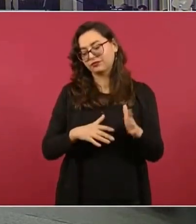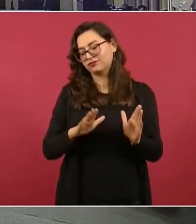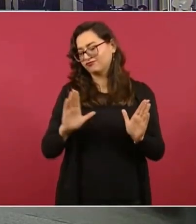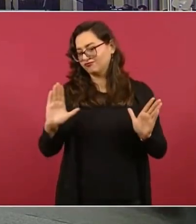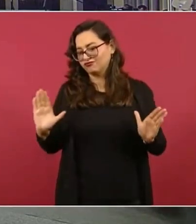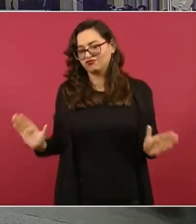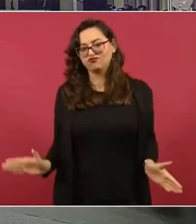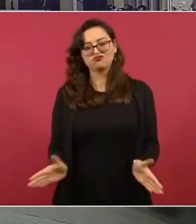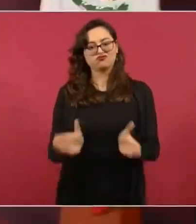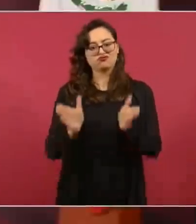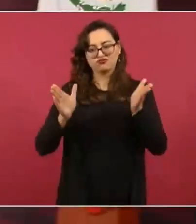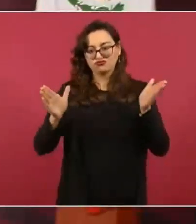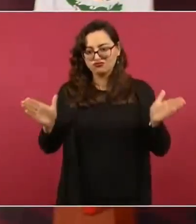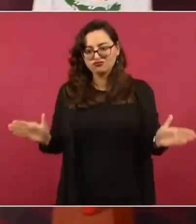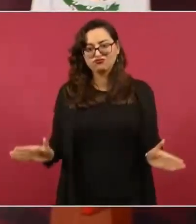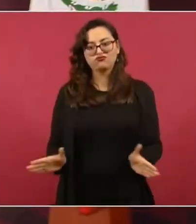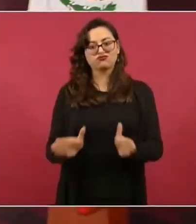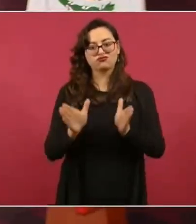para